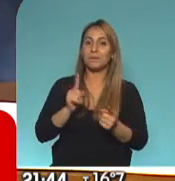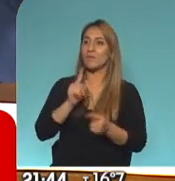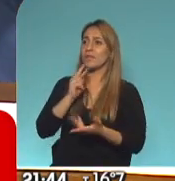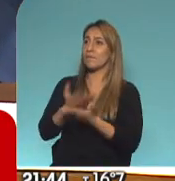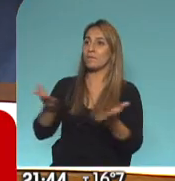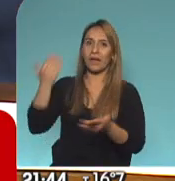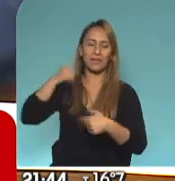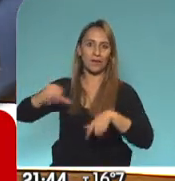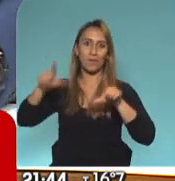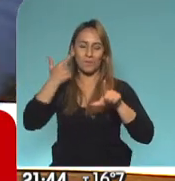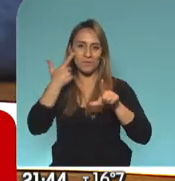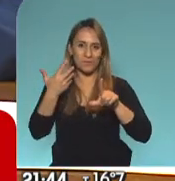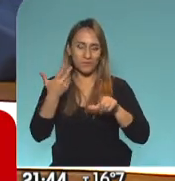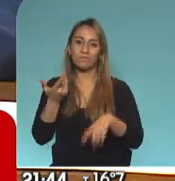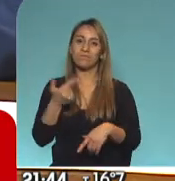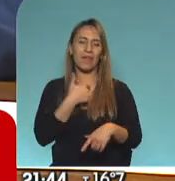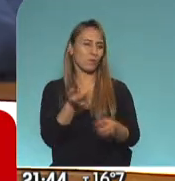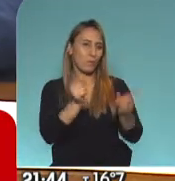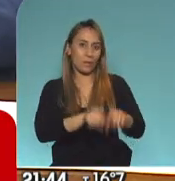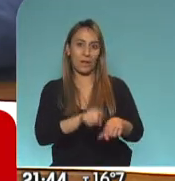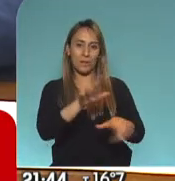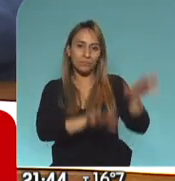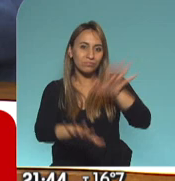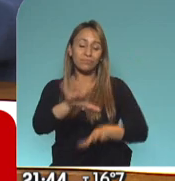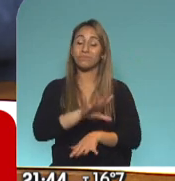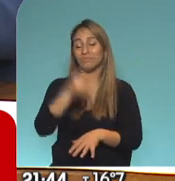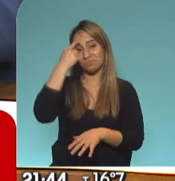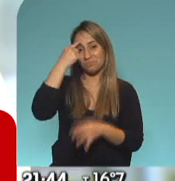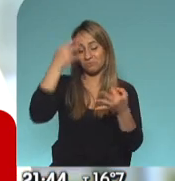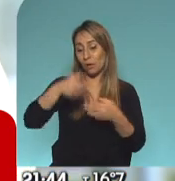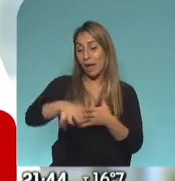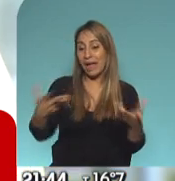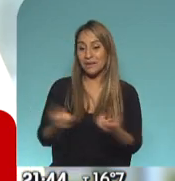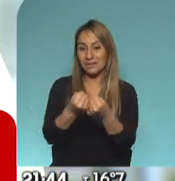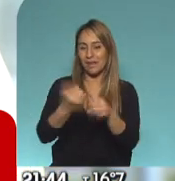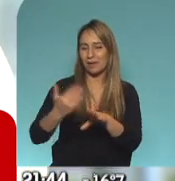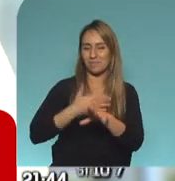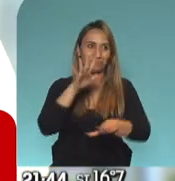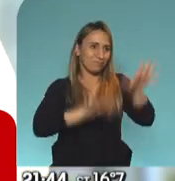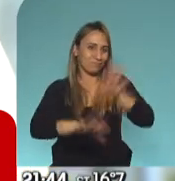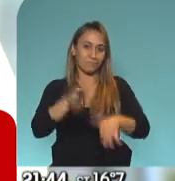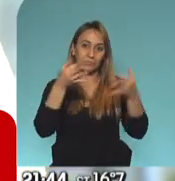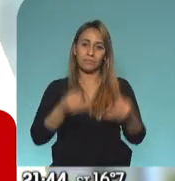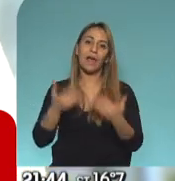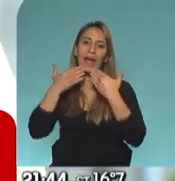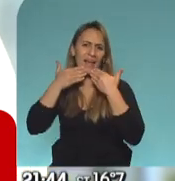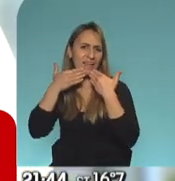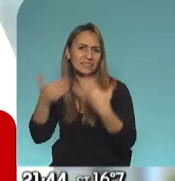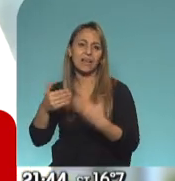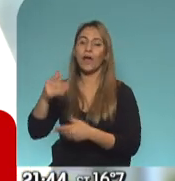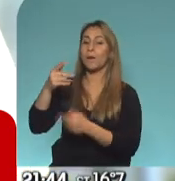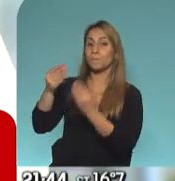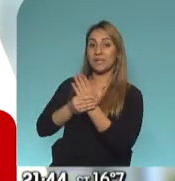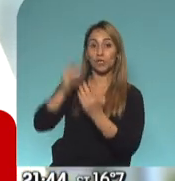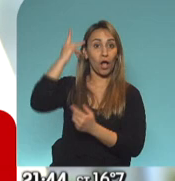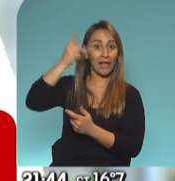que tuvo en algún momento. Nos pareció oportuno este aniversario. Tengo que agradecerle enormemente al ministro Gabriel Catopodis